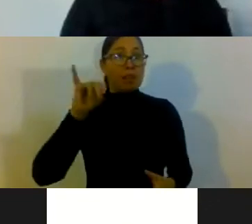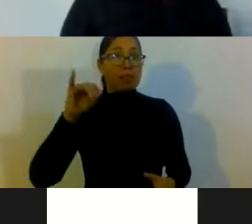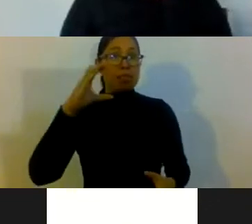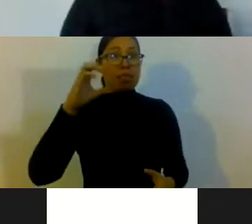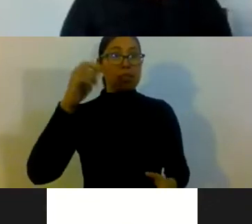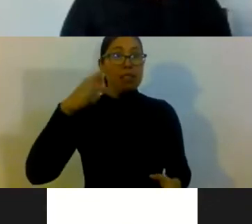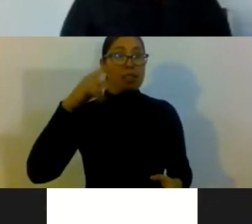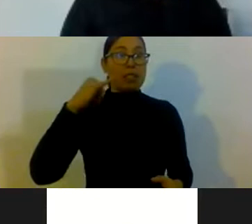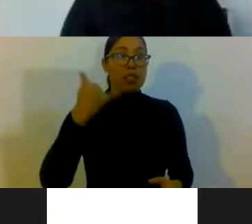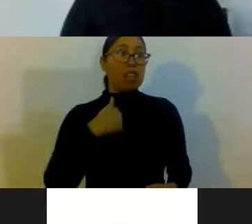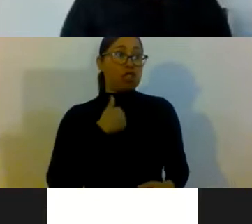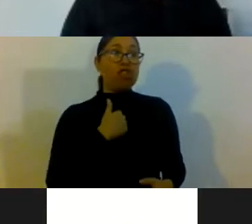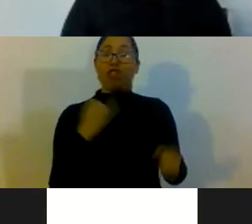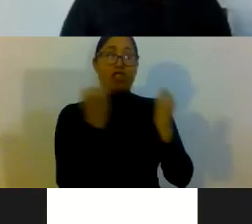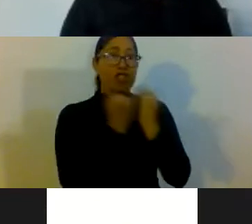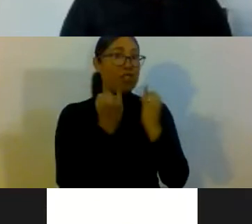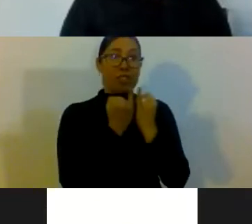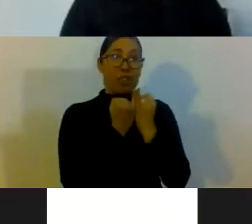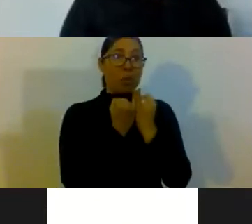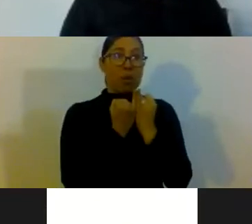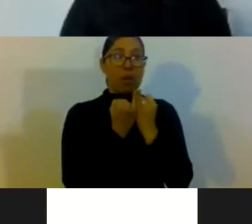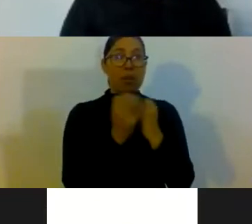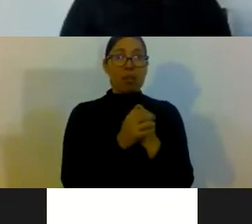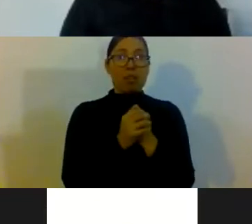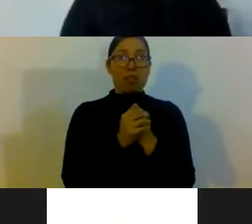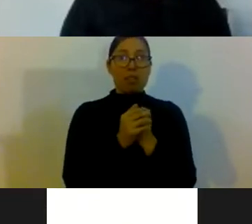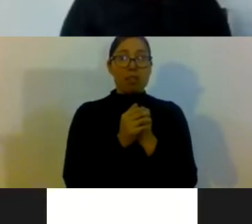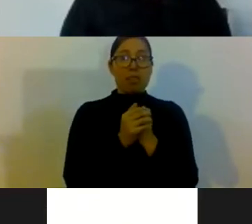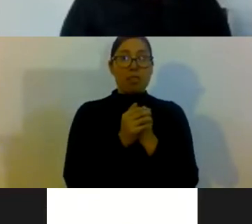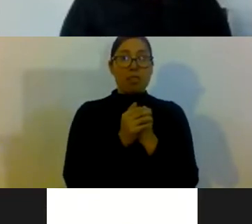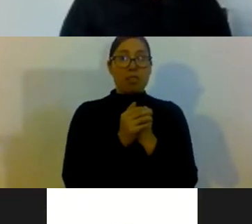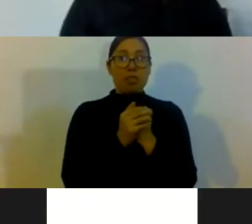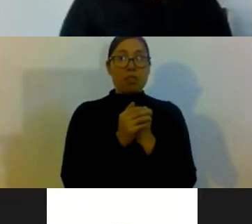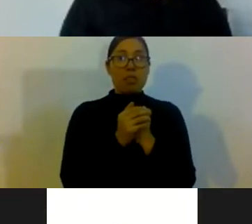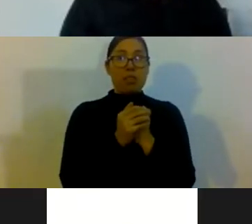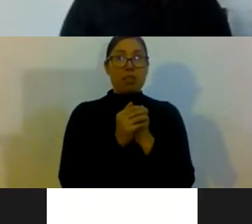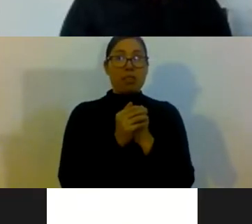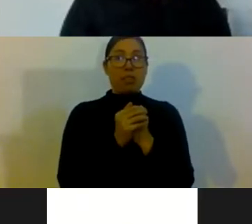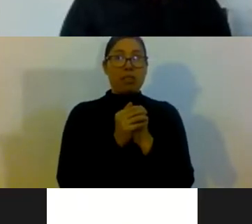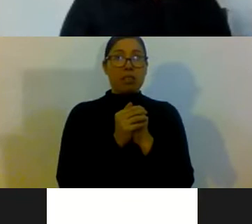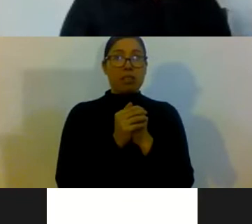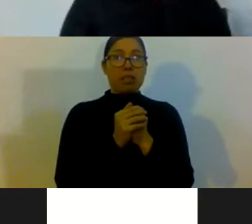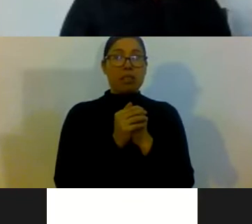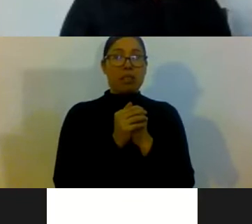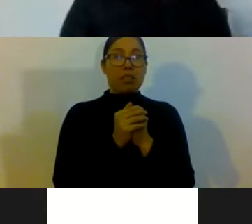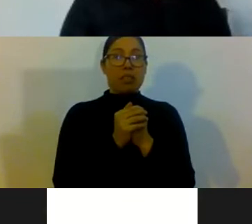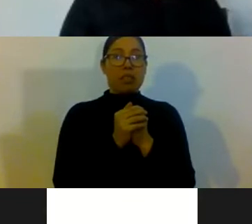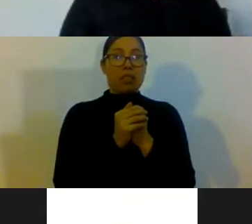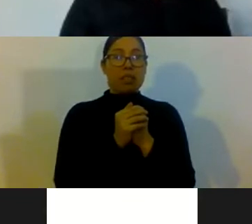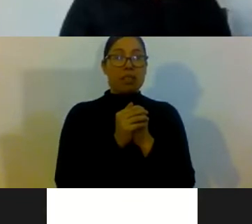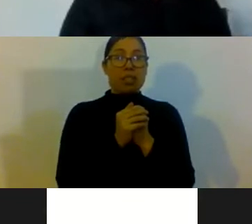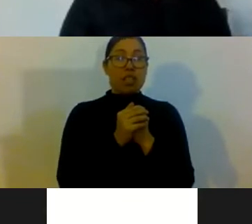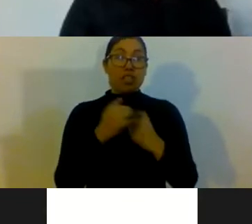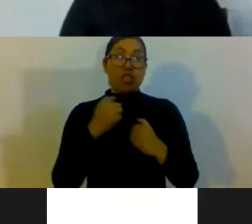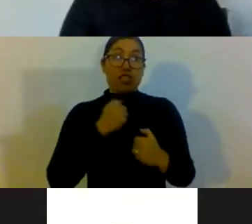que acaba de aportar su comentario y yo creo que hubiera sido muy malo que yo me hubiera perdido esta conferencia,